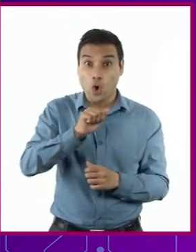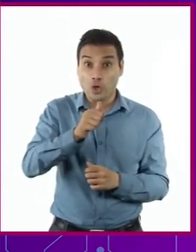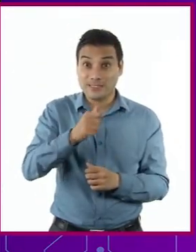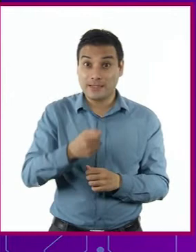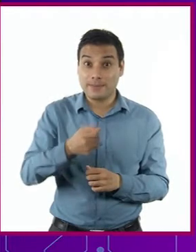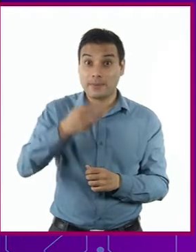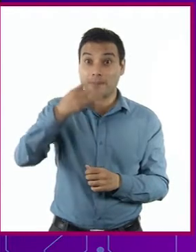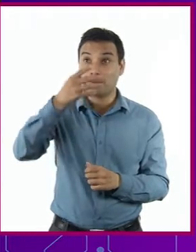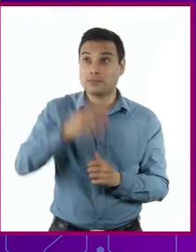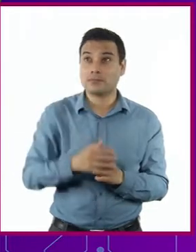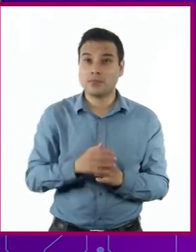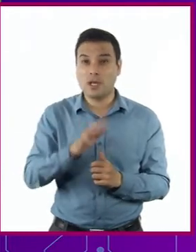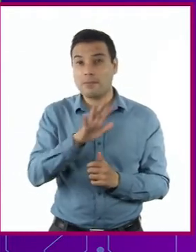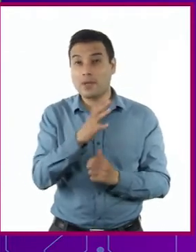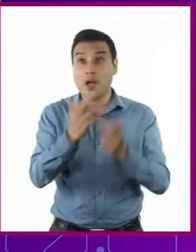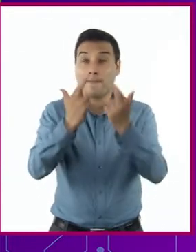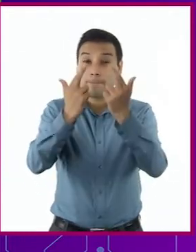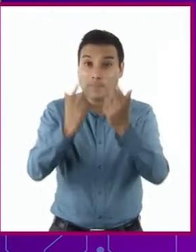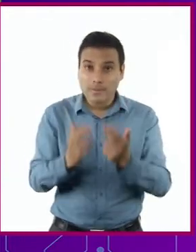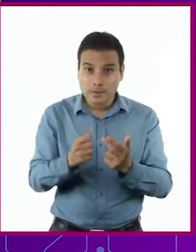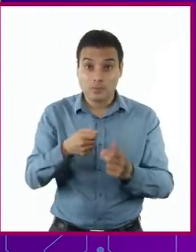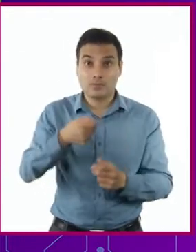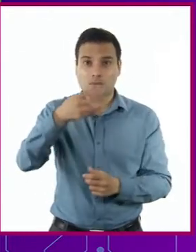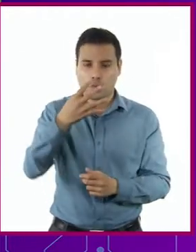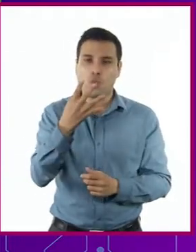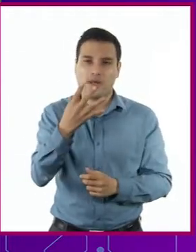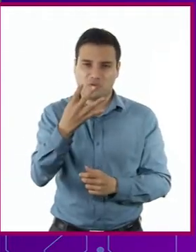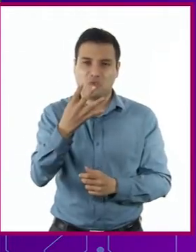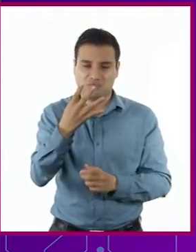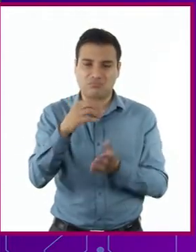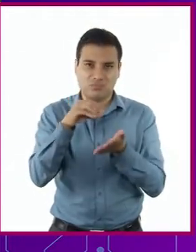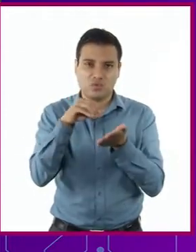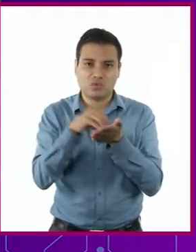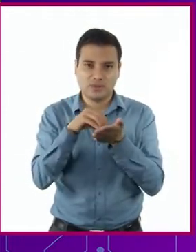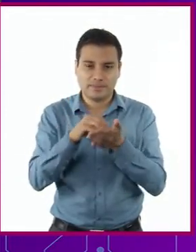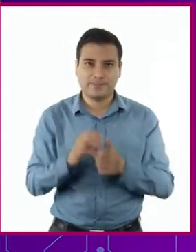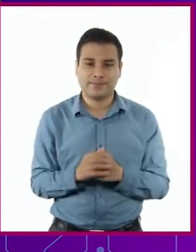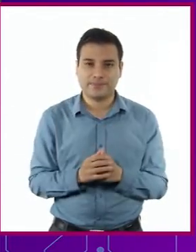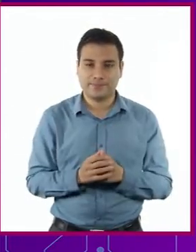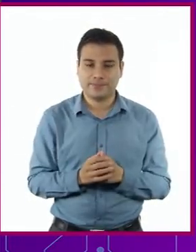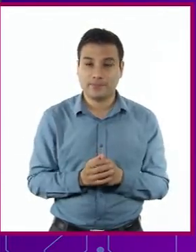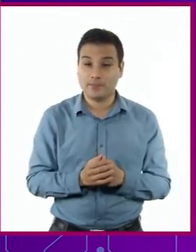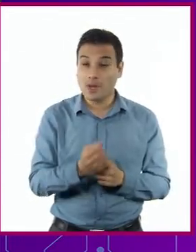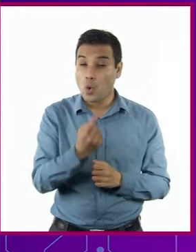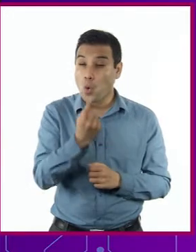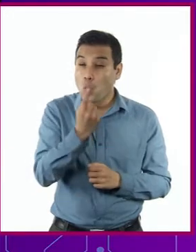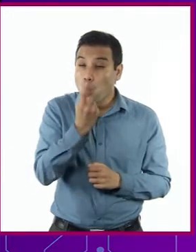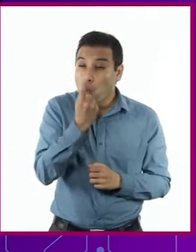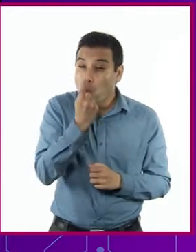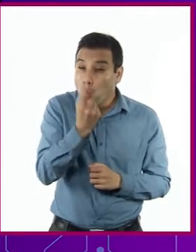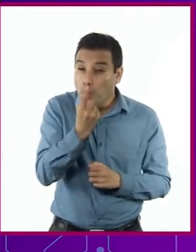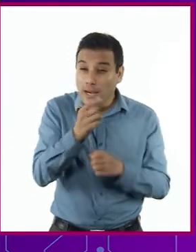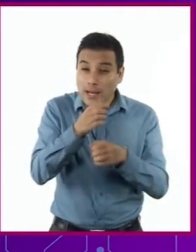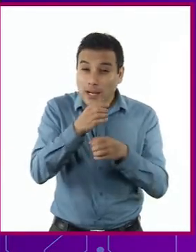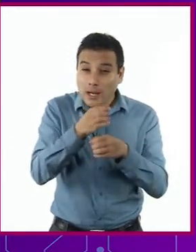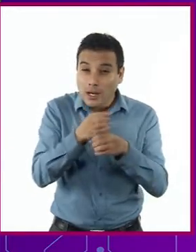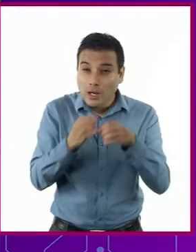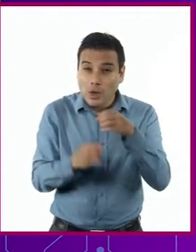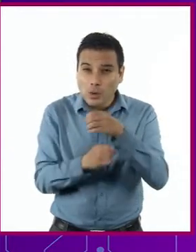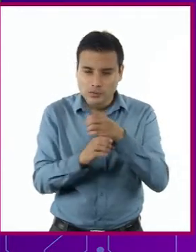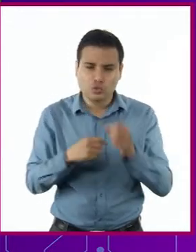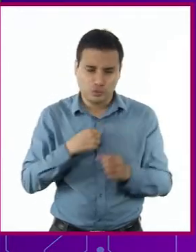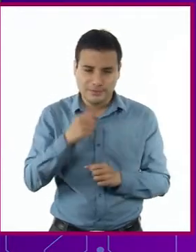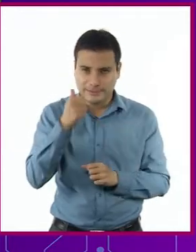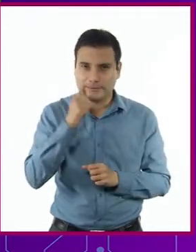a un nivel de 4 pisos, entonces sentó así. Y una de las cosas que siempre lo